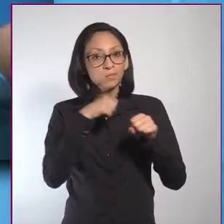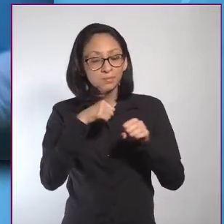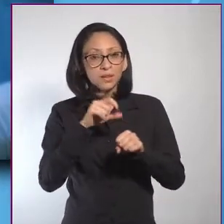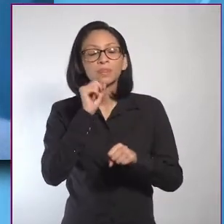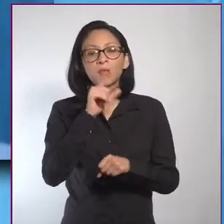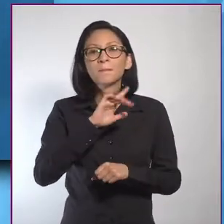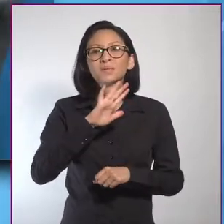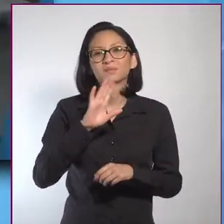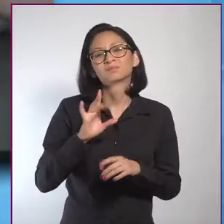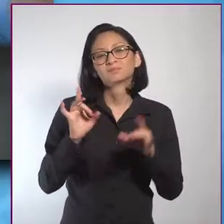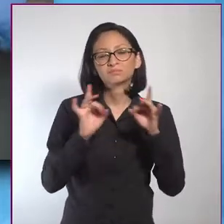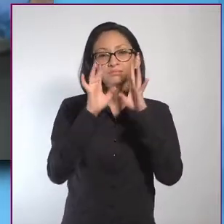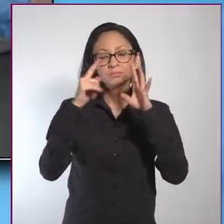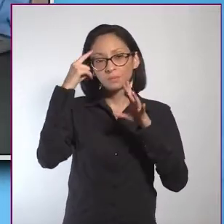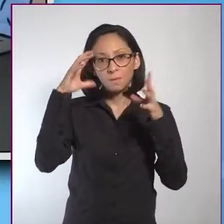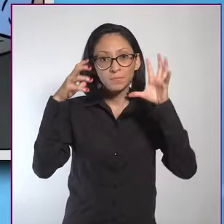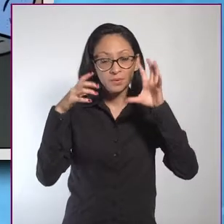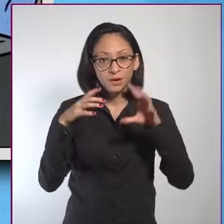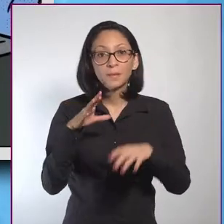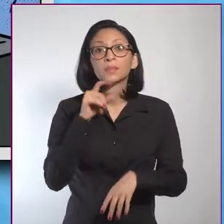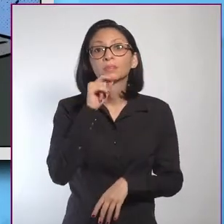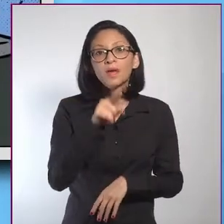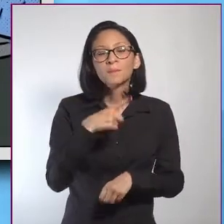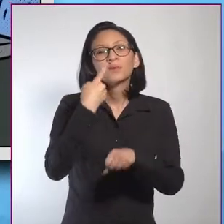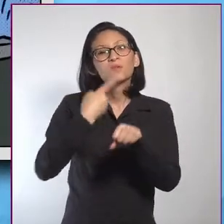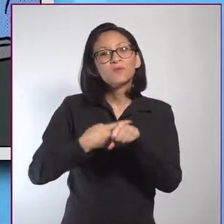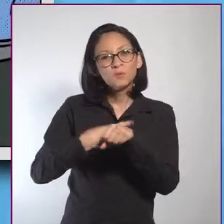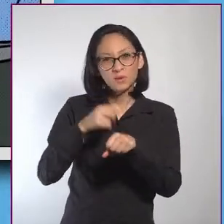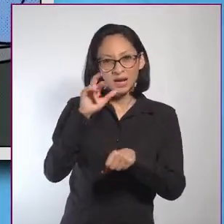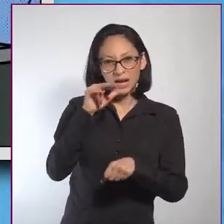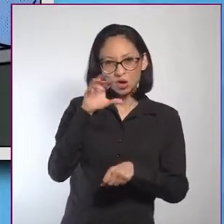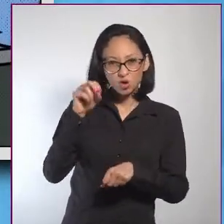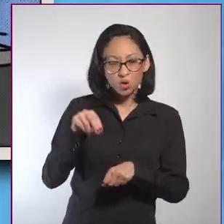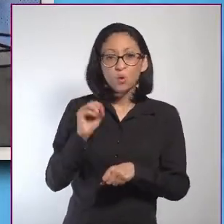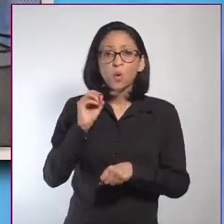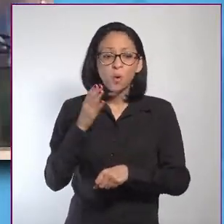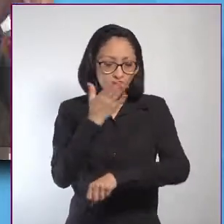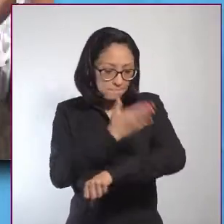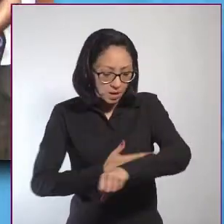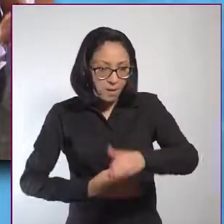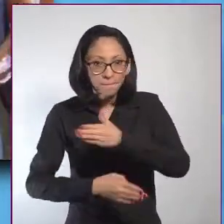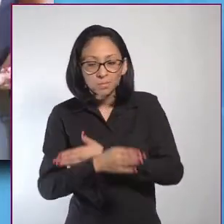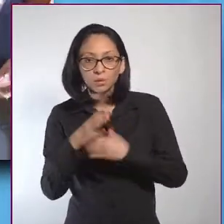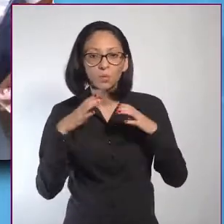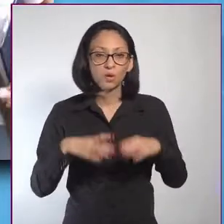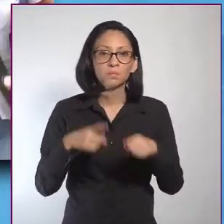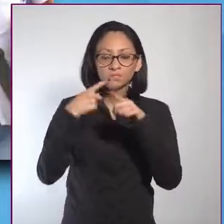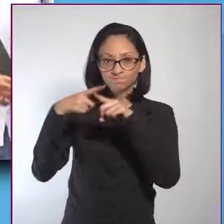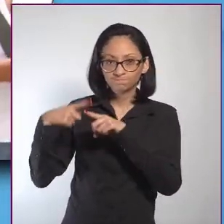accidentes cerebrovasculares, insuficiencia renal y amputaciones.